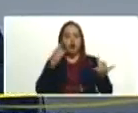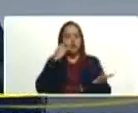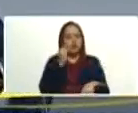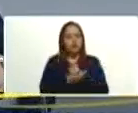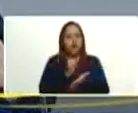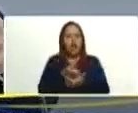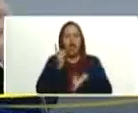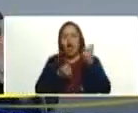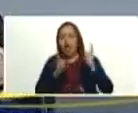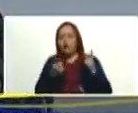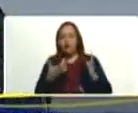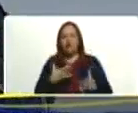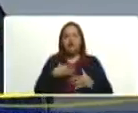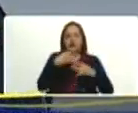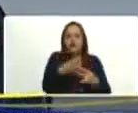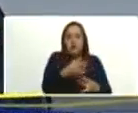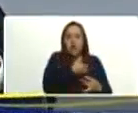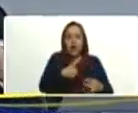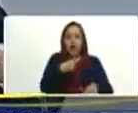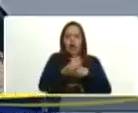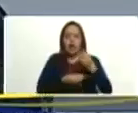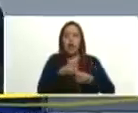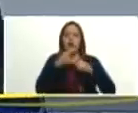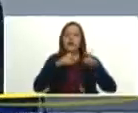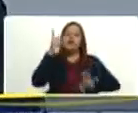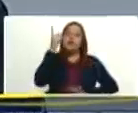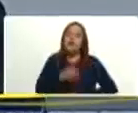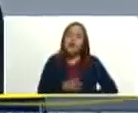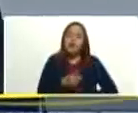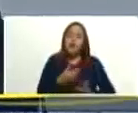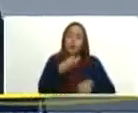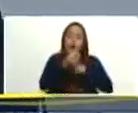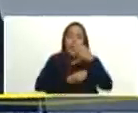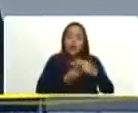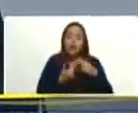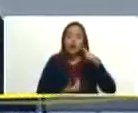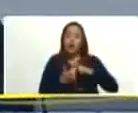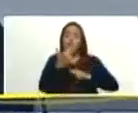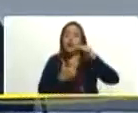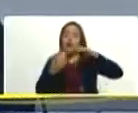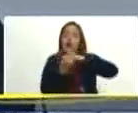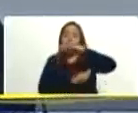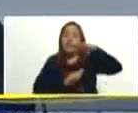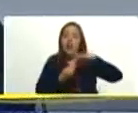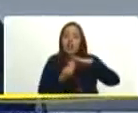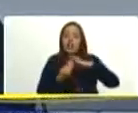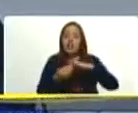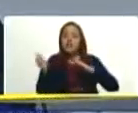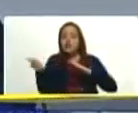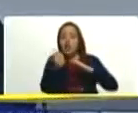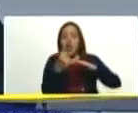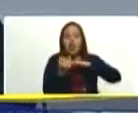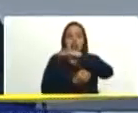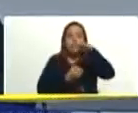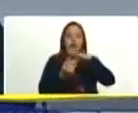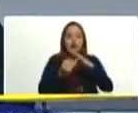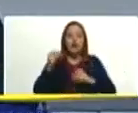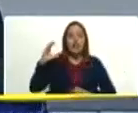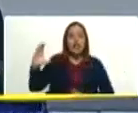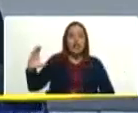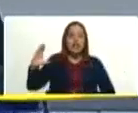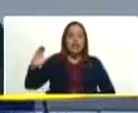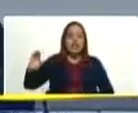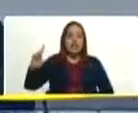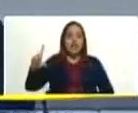intentos en but este sentido. We have to build the institutional pero tenemos que construir las bases institucionales de la CELAC.